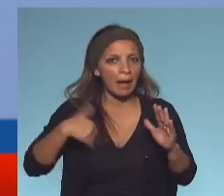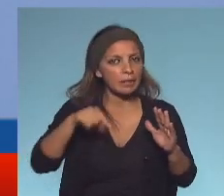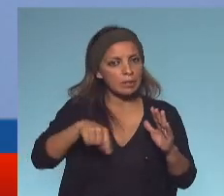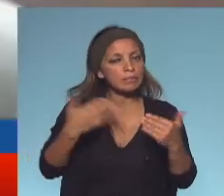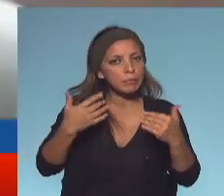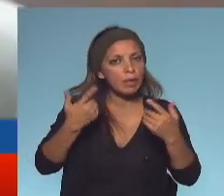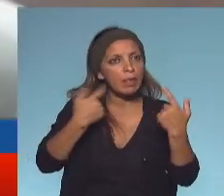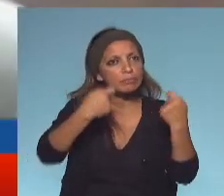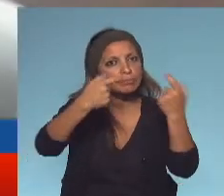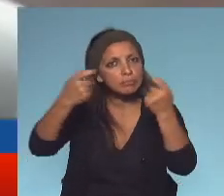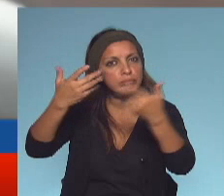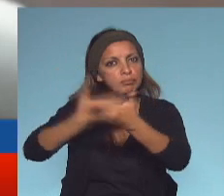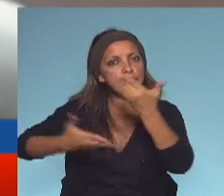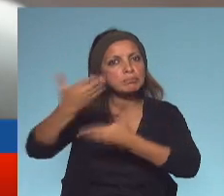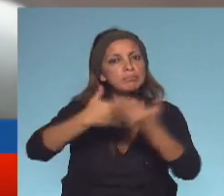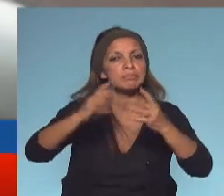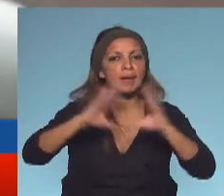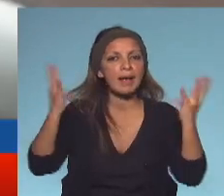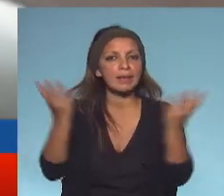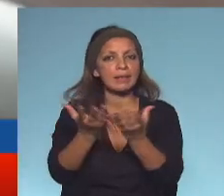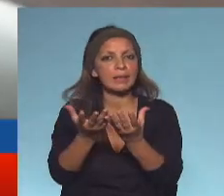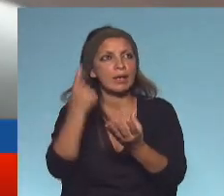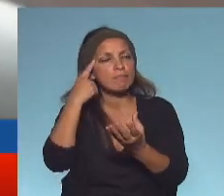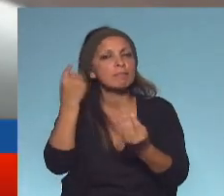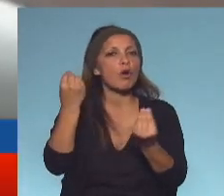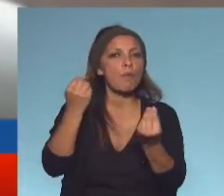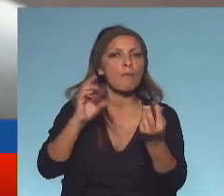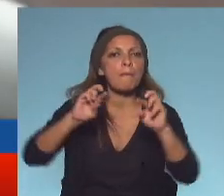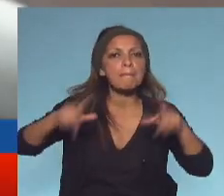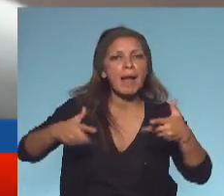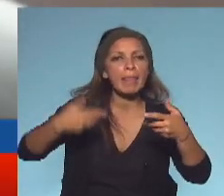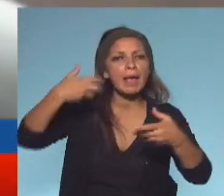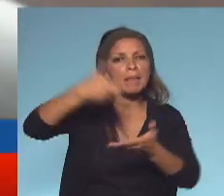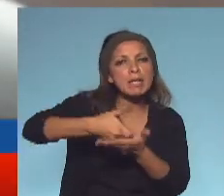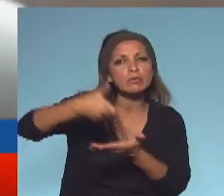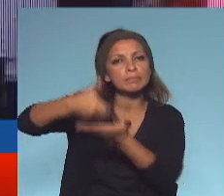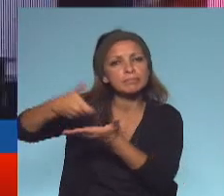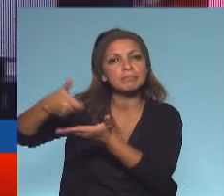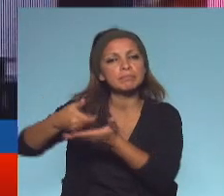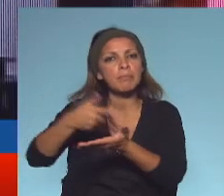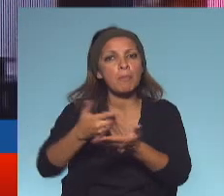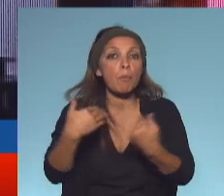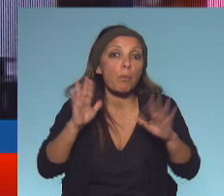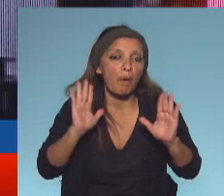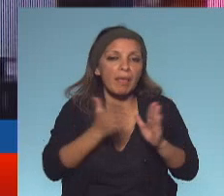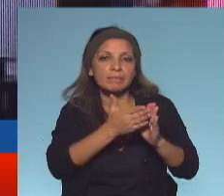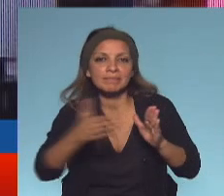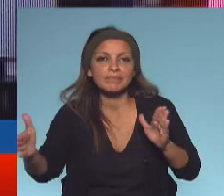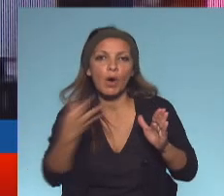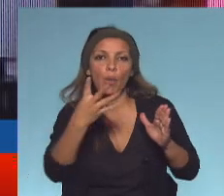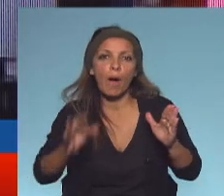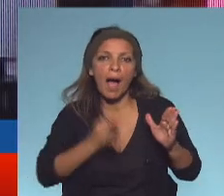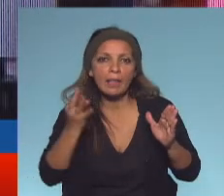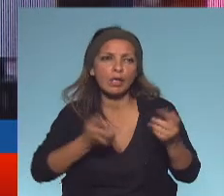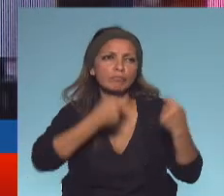internacional y un plan de trabajo y de inversiones que permitiría en estos 4 años estar